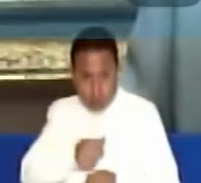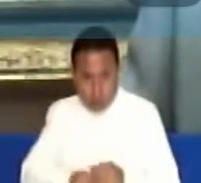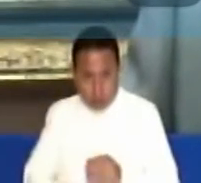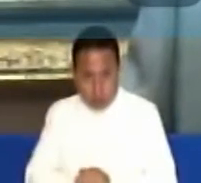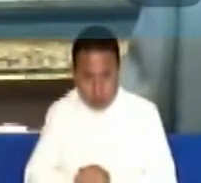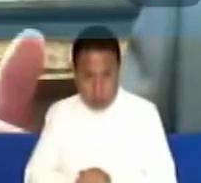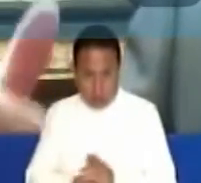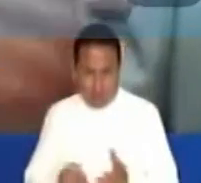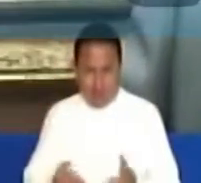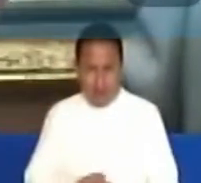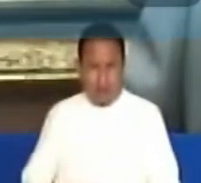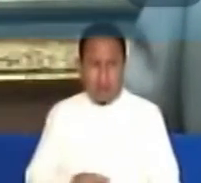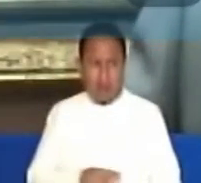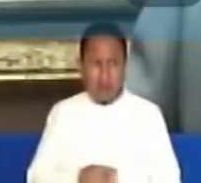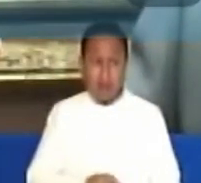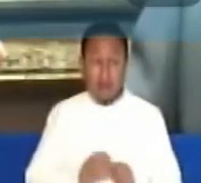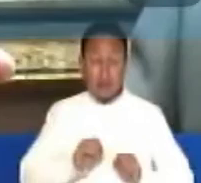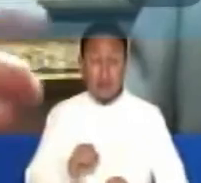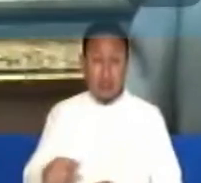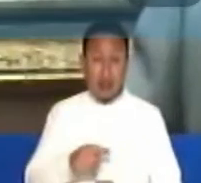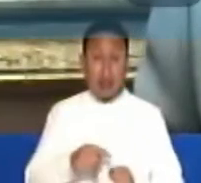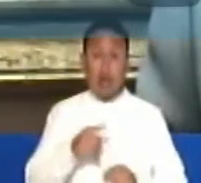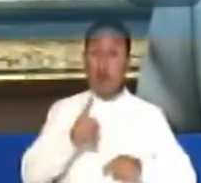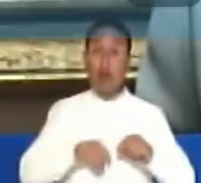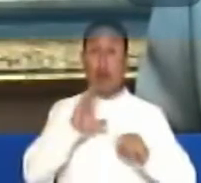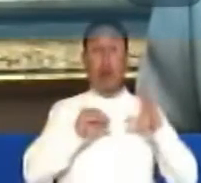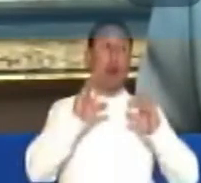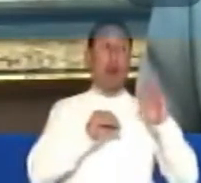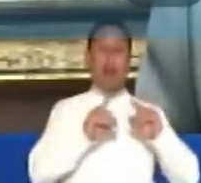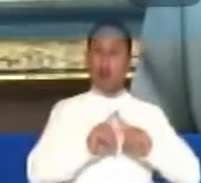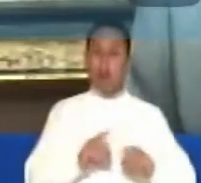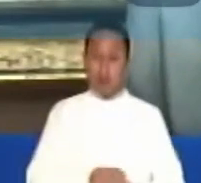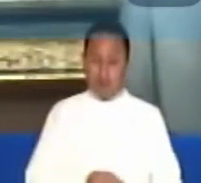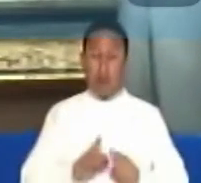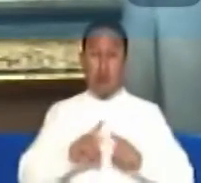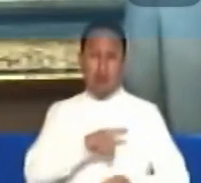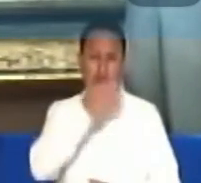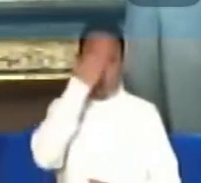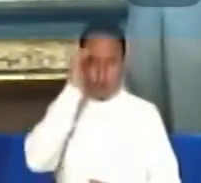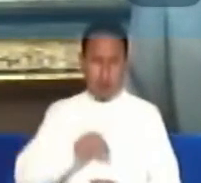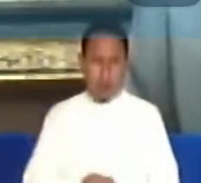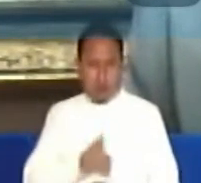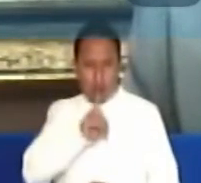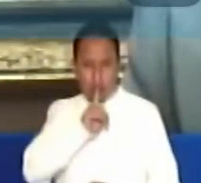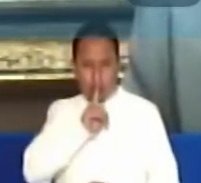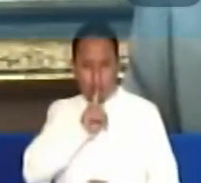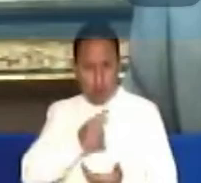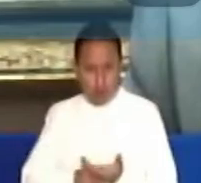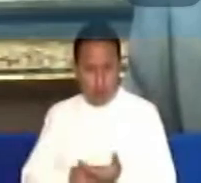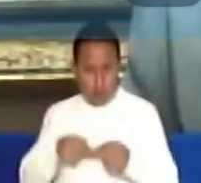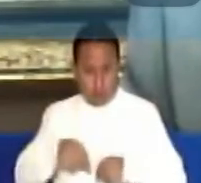en cuanto a que hay vergüenza de decirlo, pero que constituye acaso